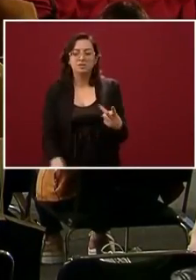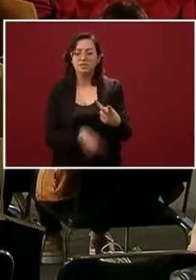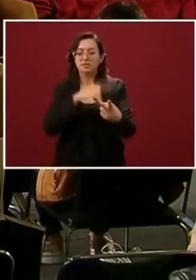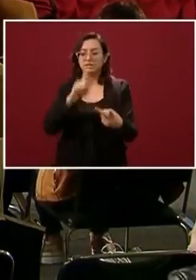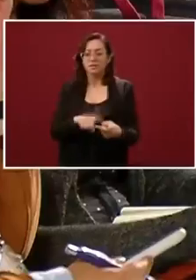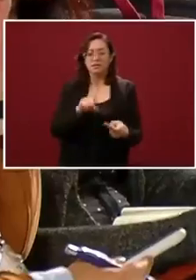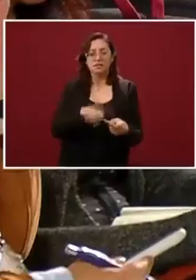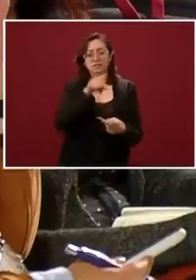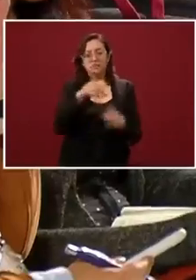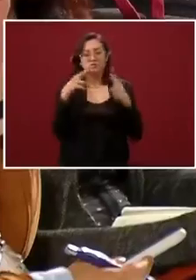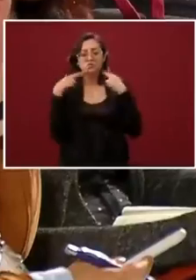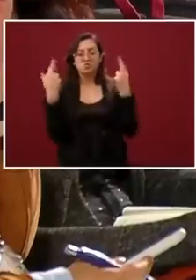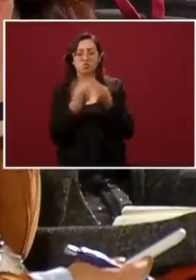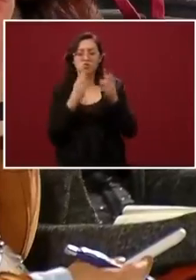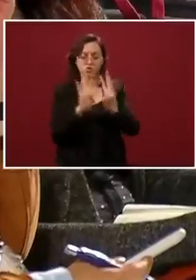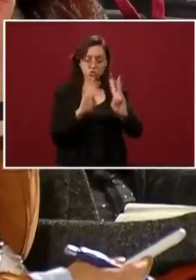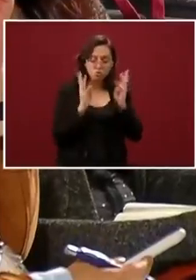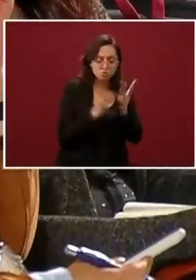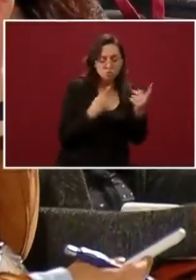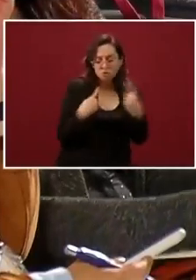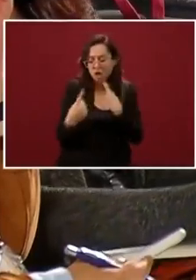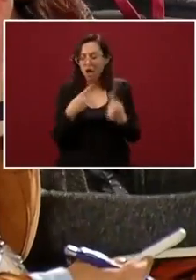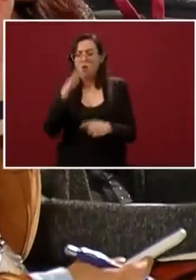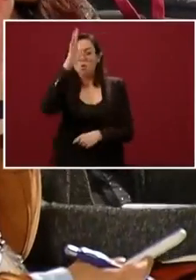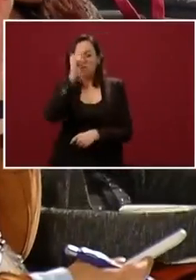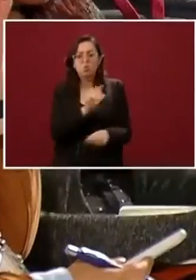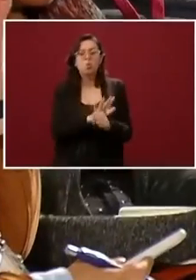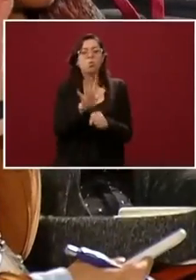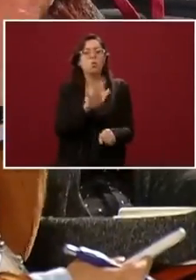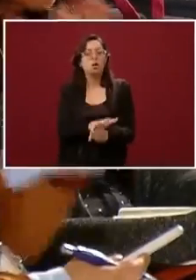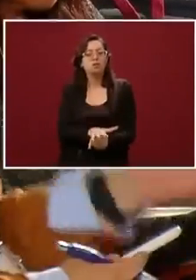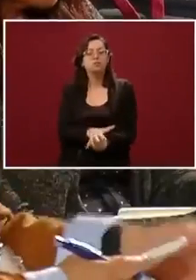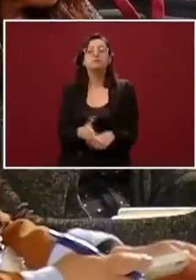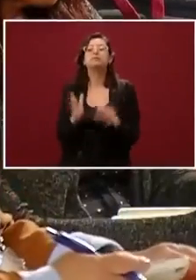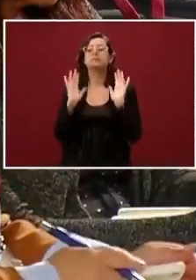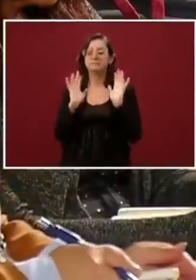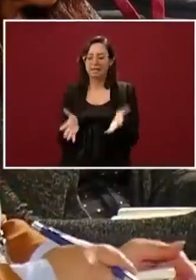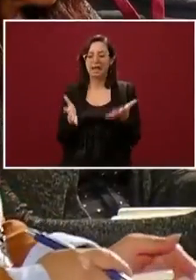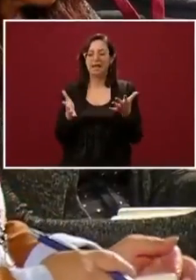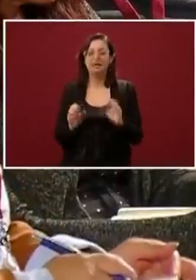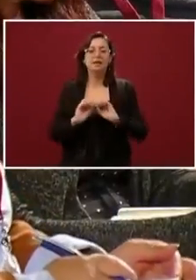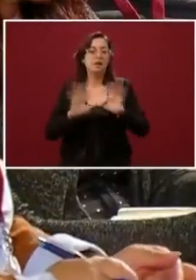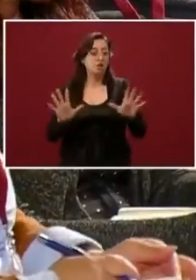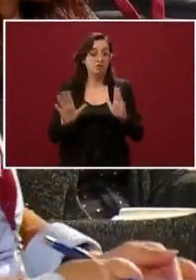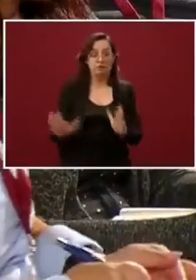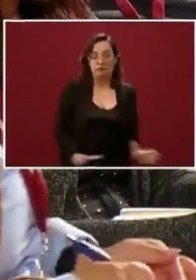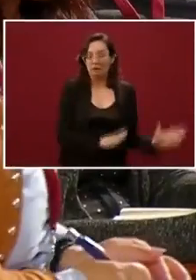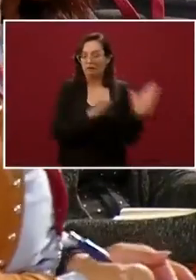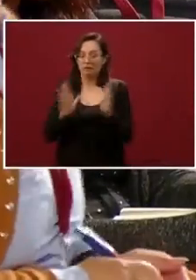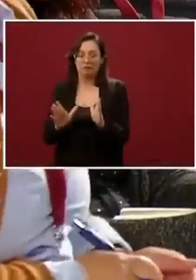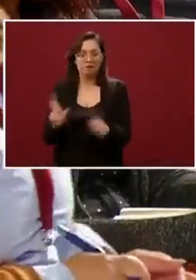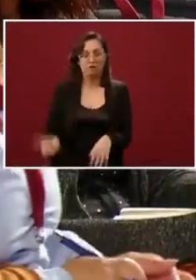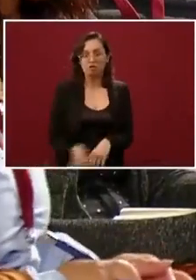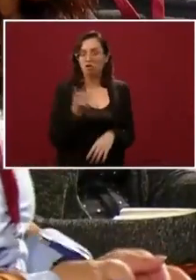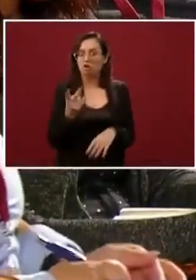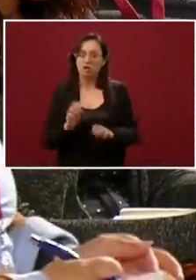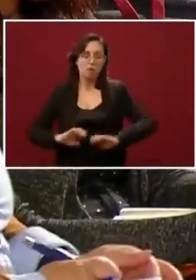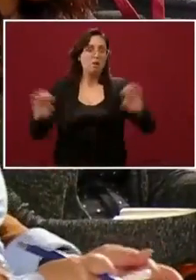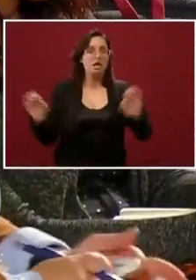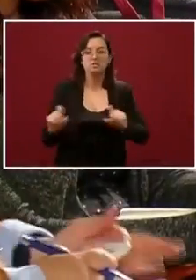consejo? ¿Qué otras cosas acordaron? Y esto, bueno, ya nos queda claro, no significa entonces una